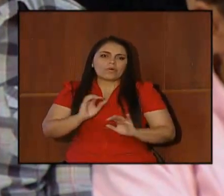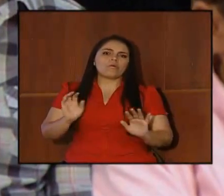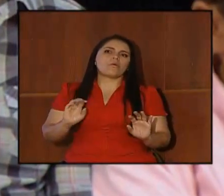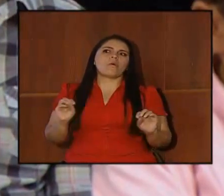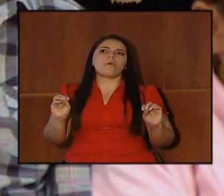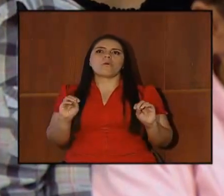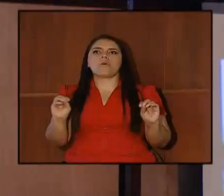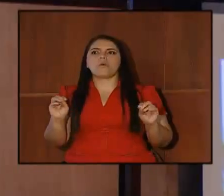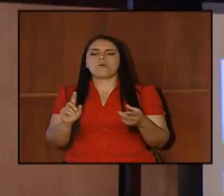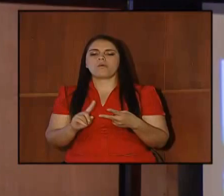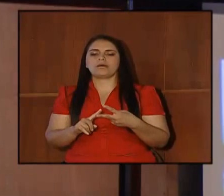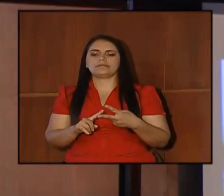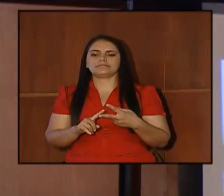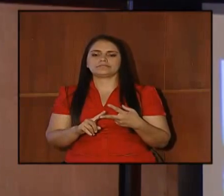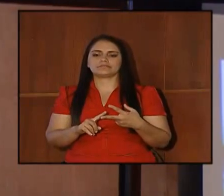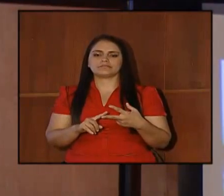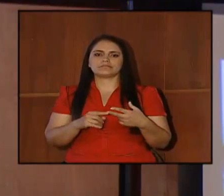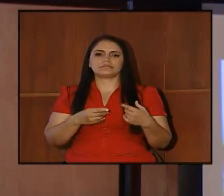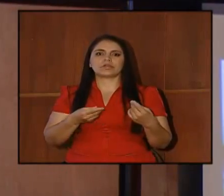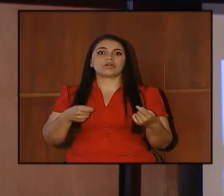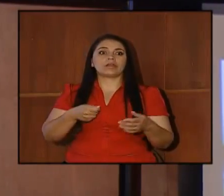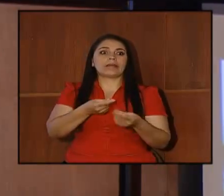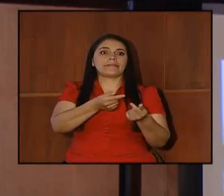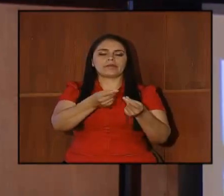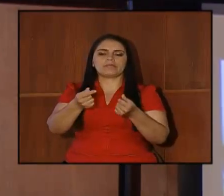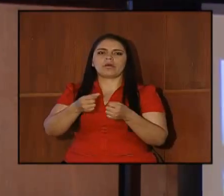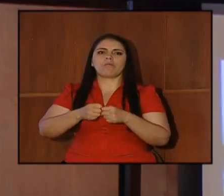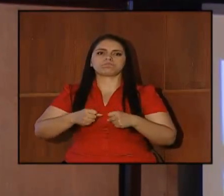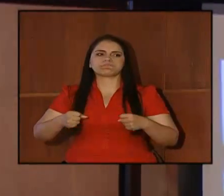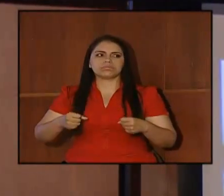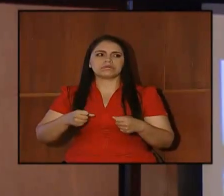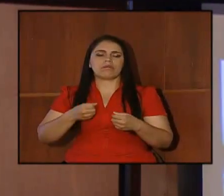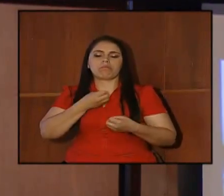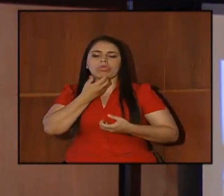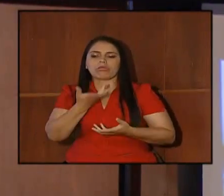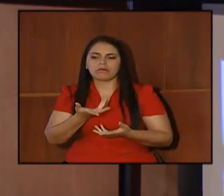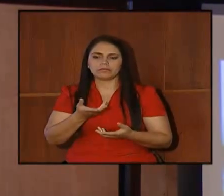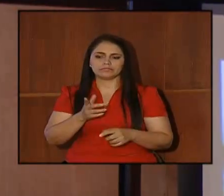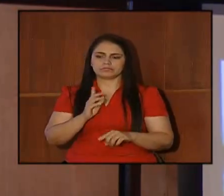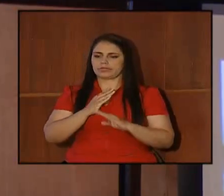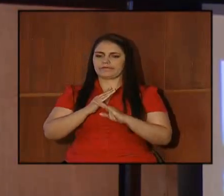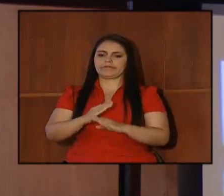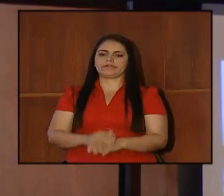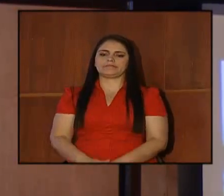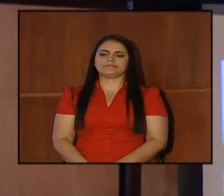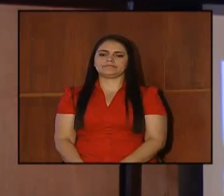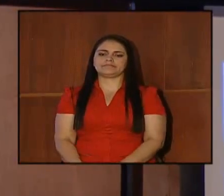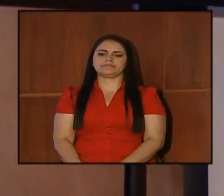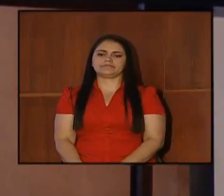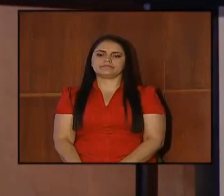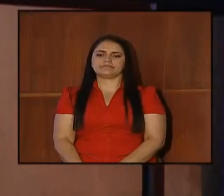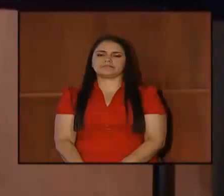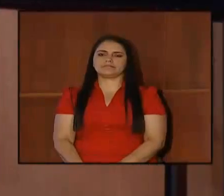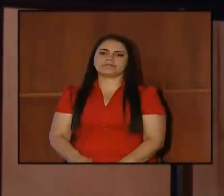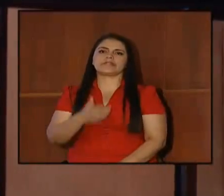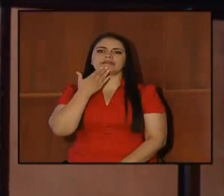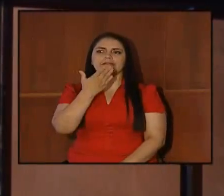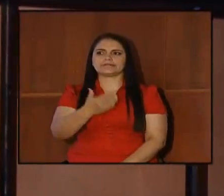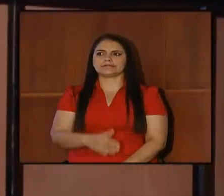a adelantar, pues le puede causar vómito al paciente. Bueno,